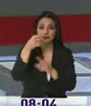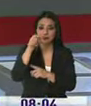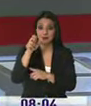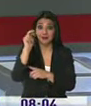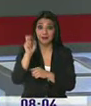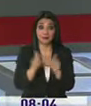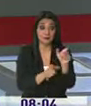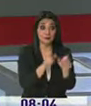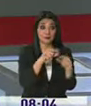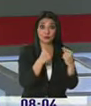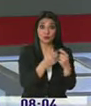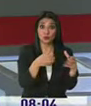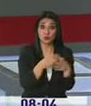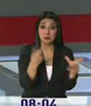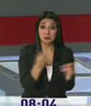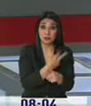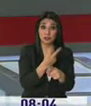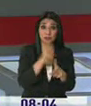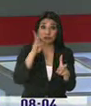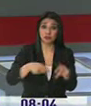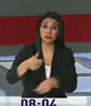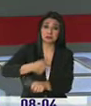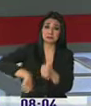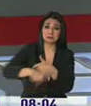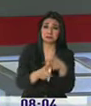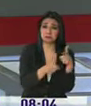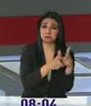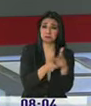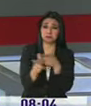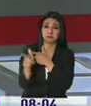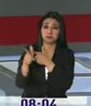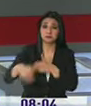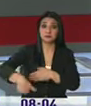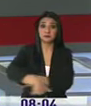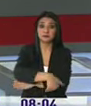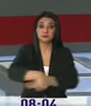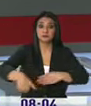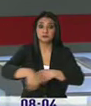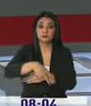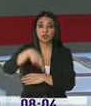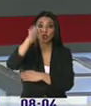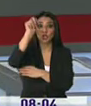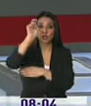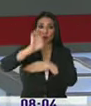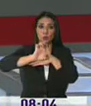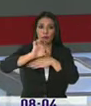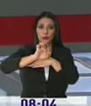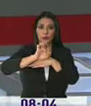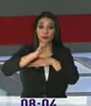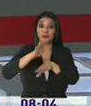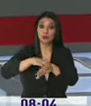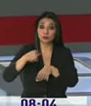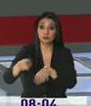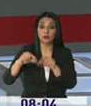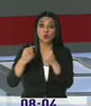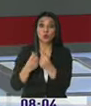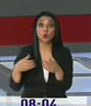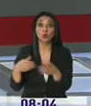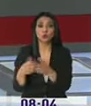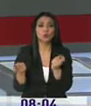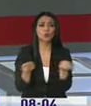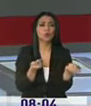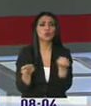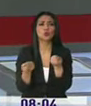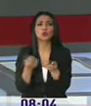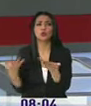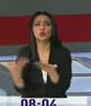por desconocidos. Estos abrieron fuego en su contra en la frontera norte. Se presume que el ataque respondería a operativos de decomiso de droga